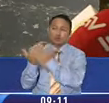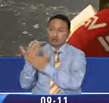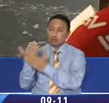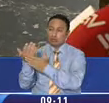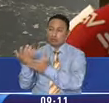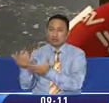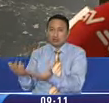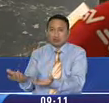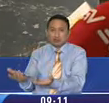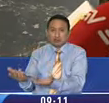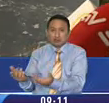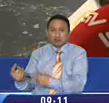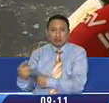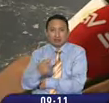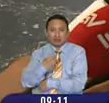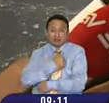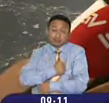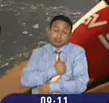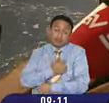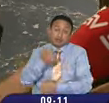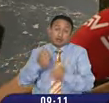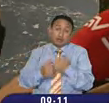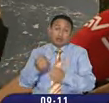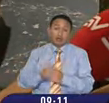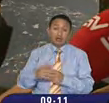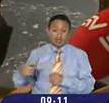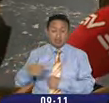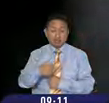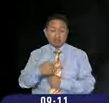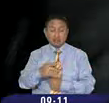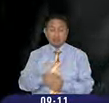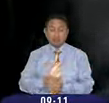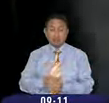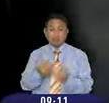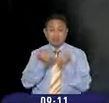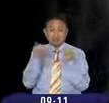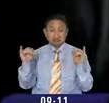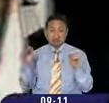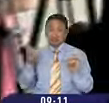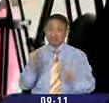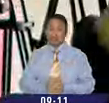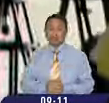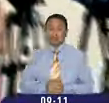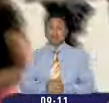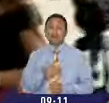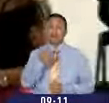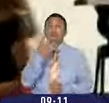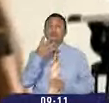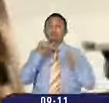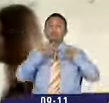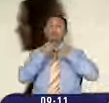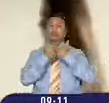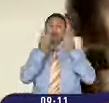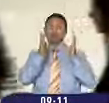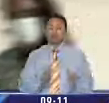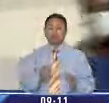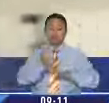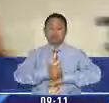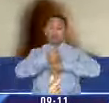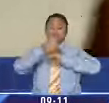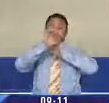persiste, lamentablemente, esa desinstitucionalización. Por lo que cuatro asambleístas presentaron ante la